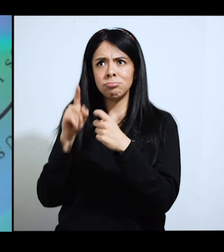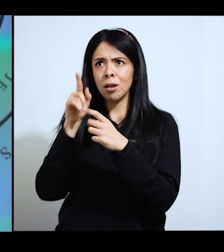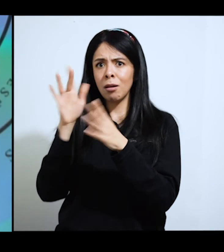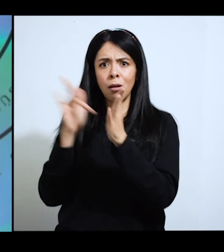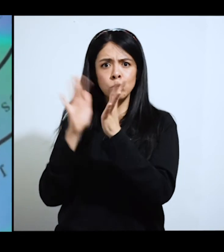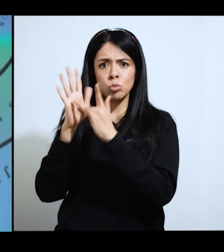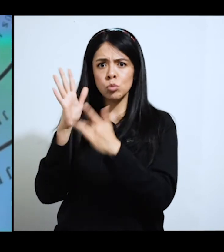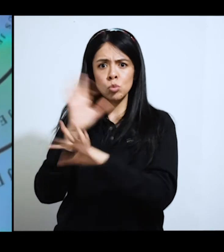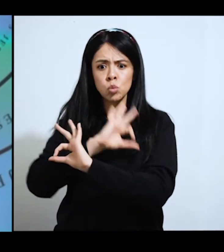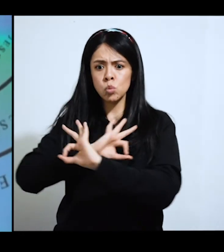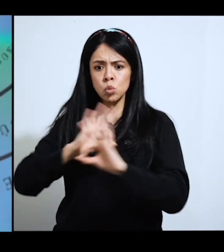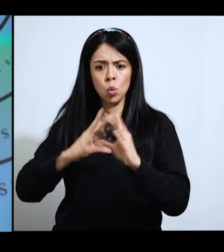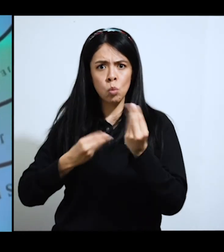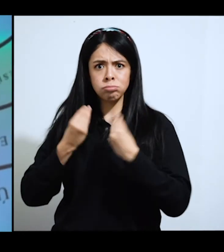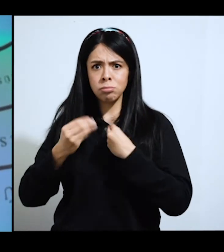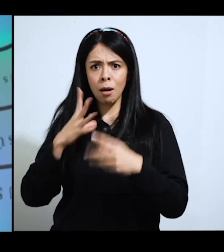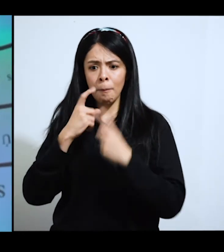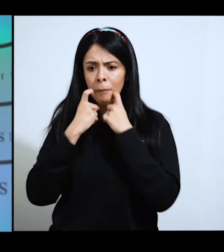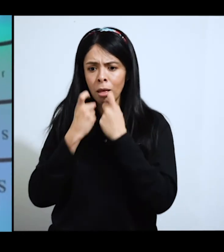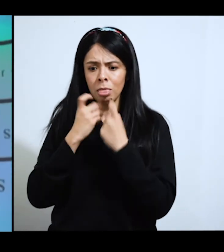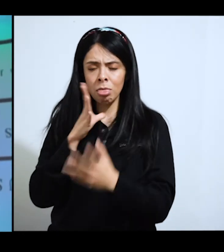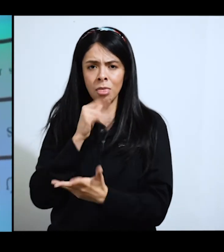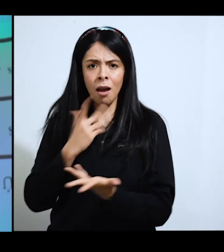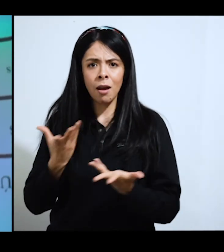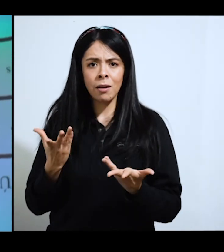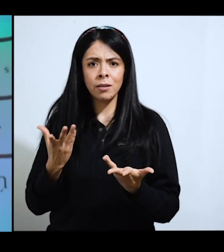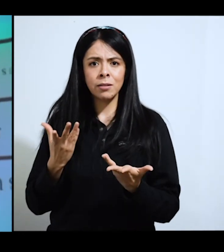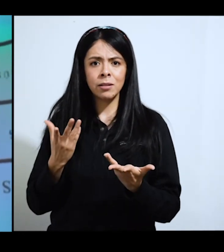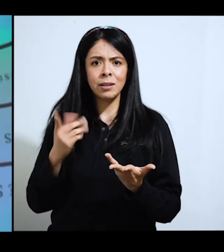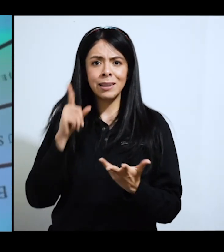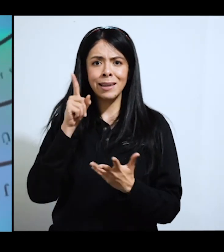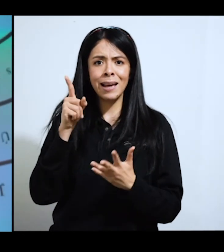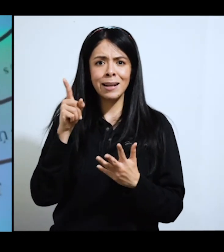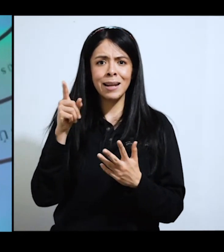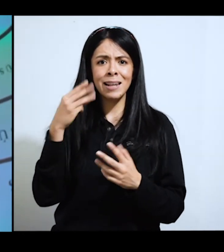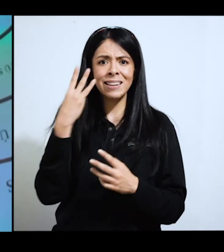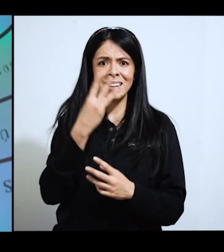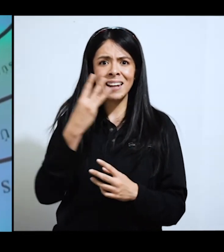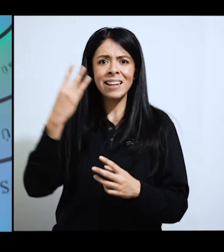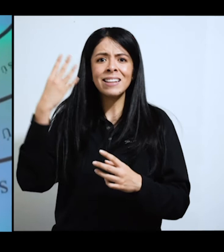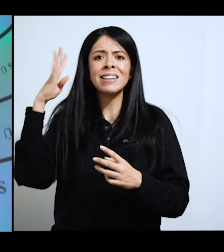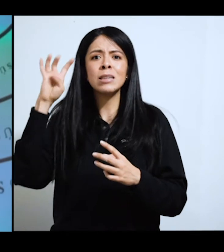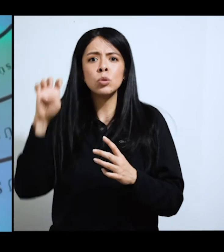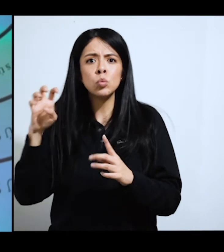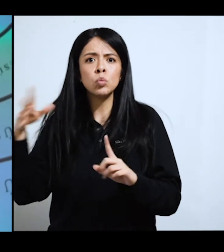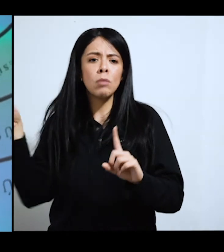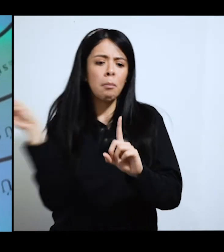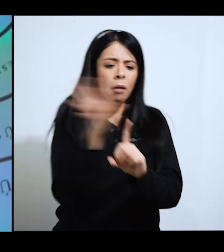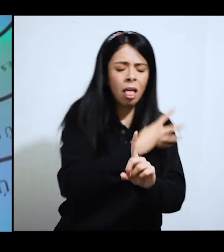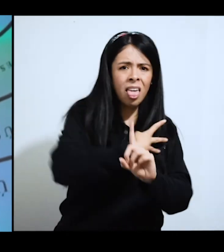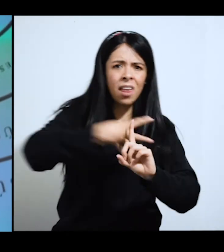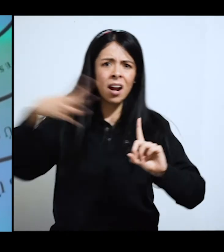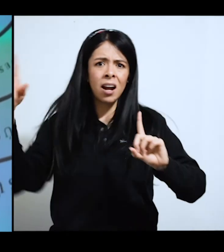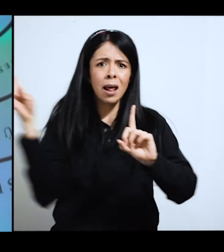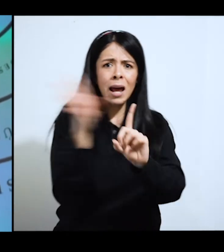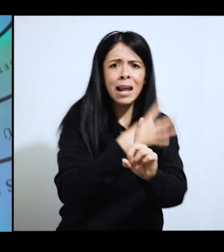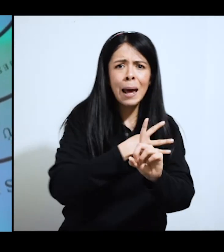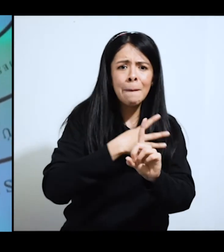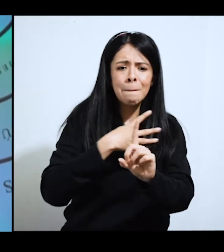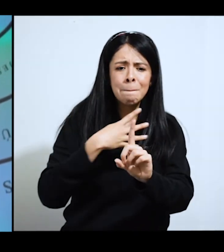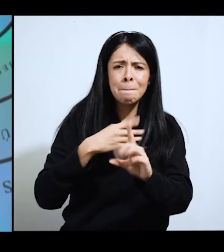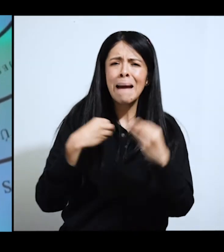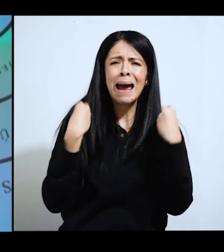Murió con 39 latigazos para entender y sanar al enfermo,